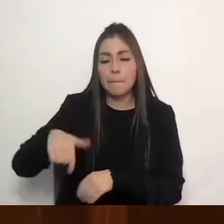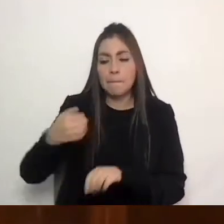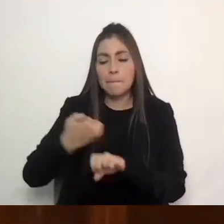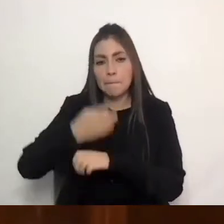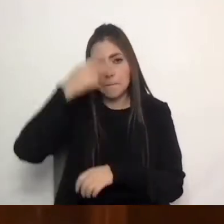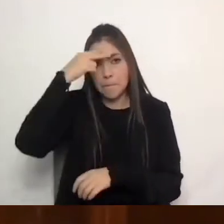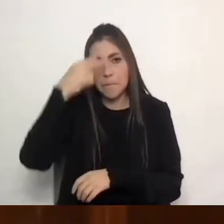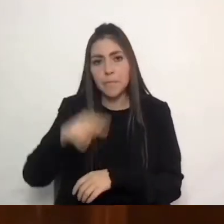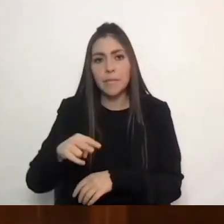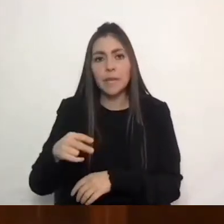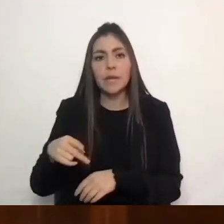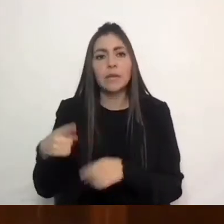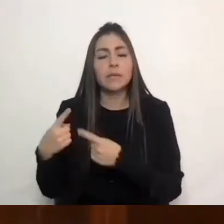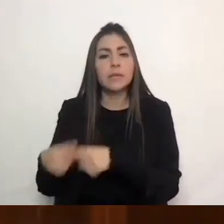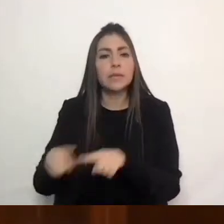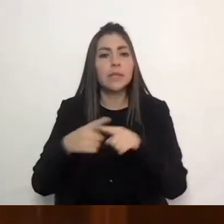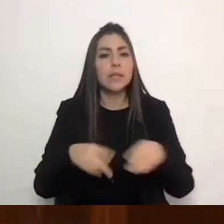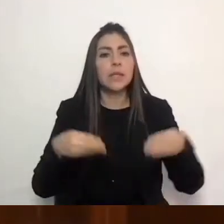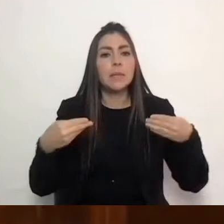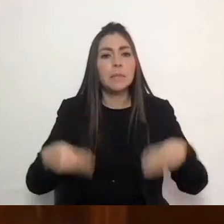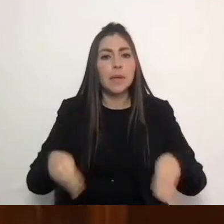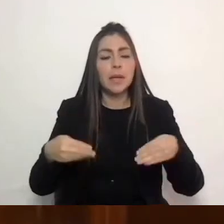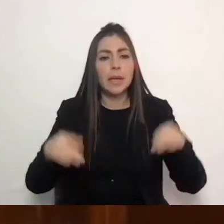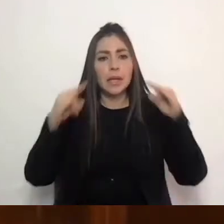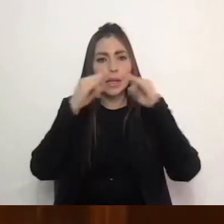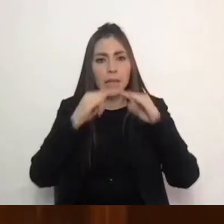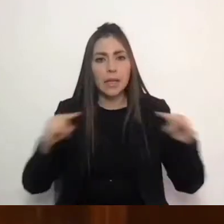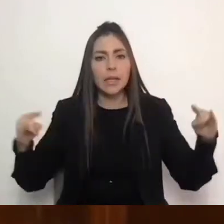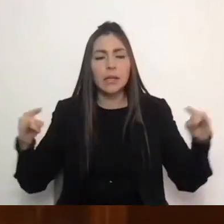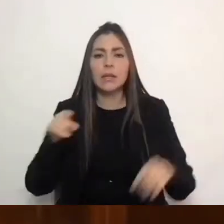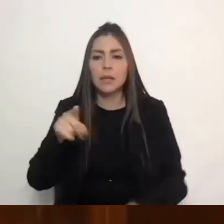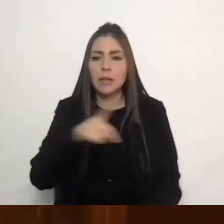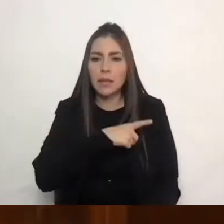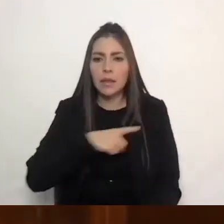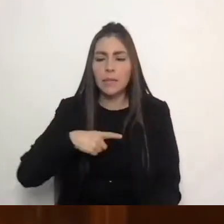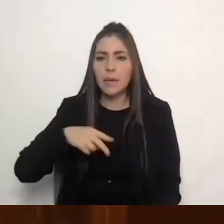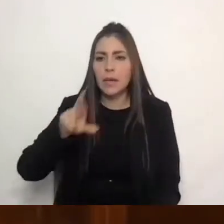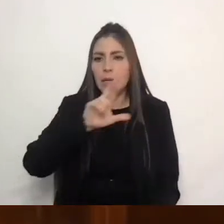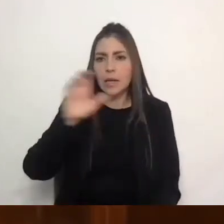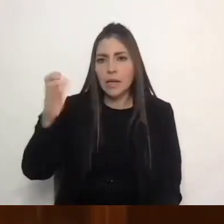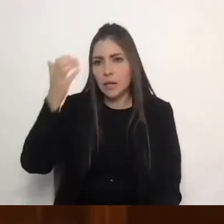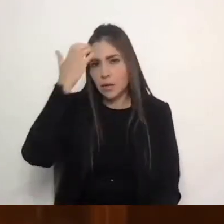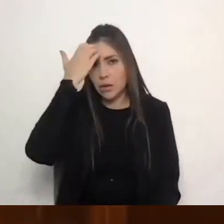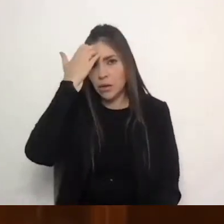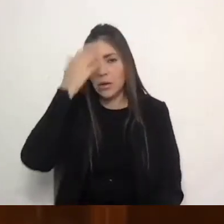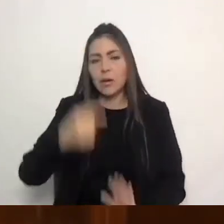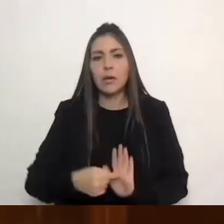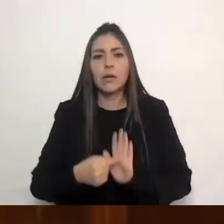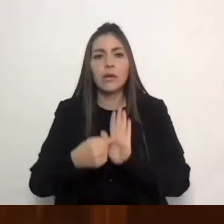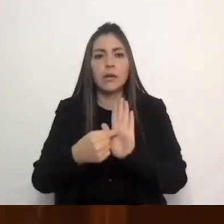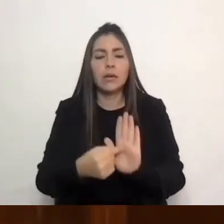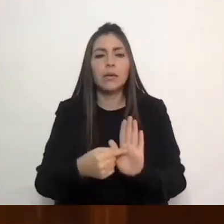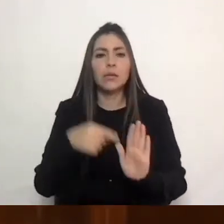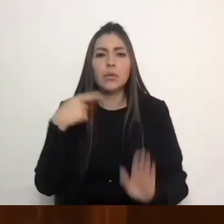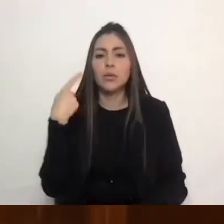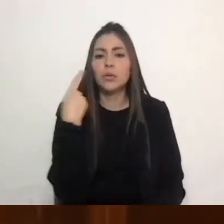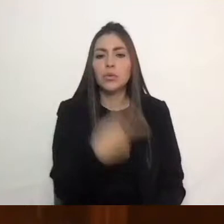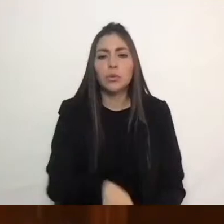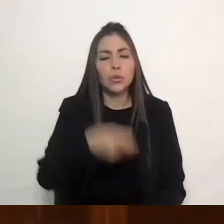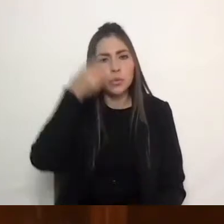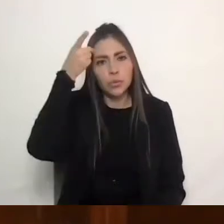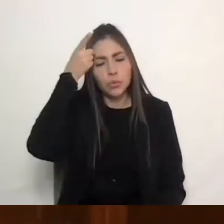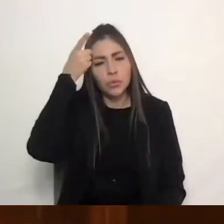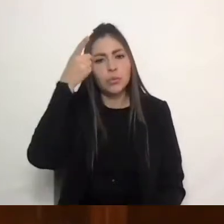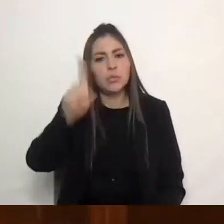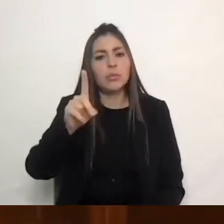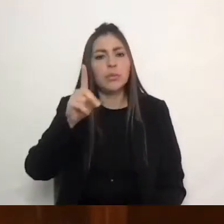los mercados públicos y tianguis sean reconocidos mediante la declaratoria como Patrimonio Cultural